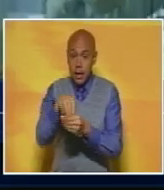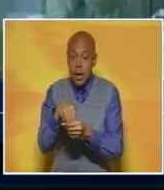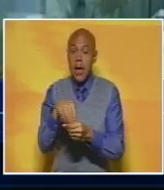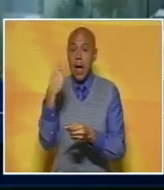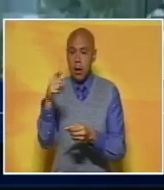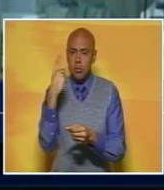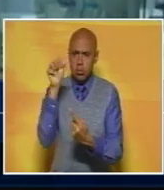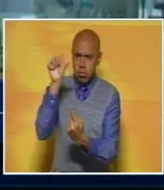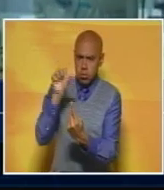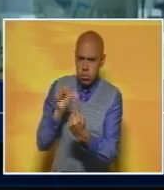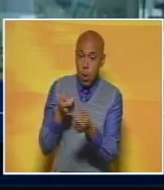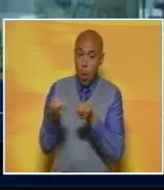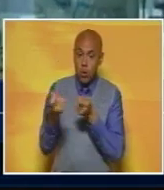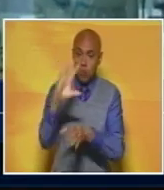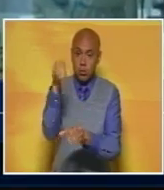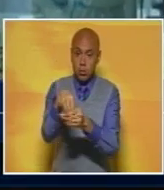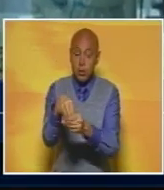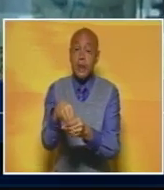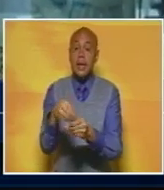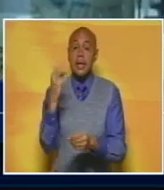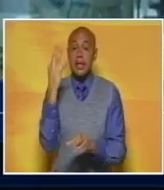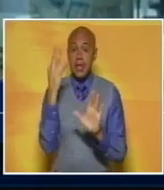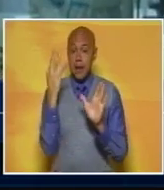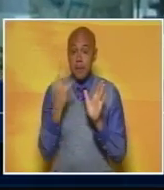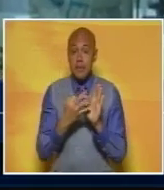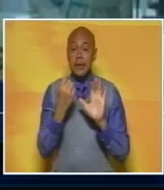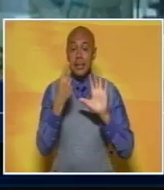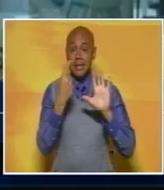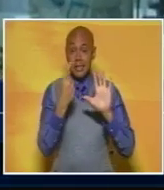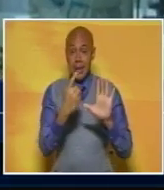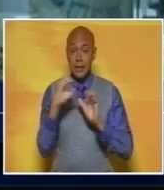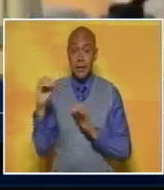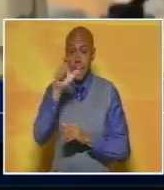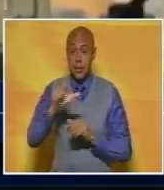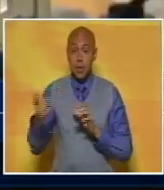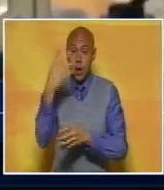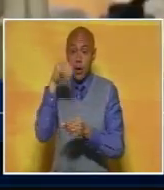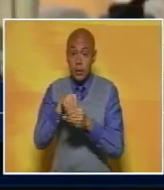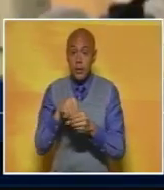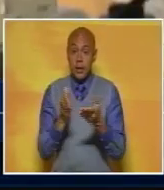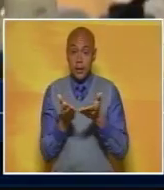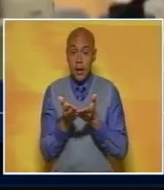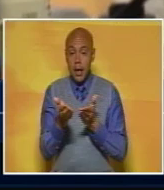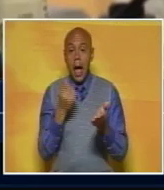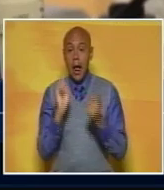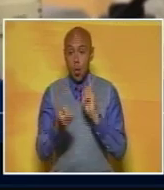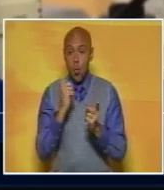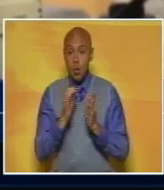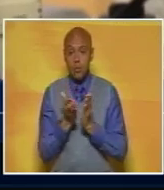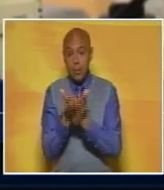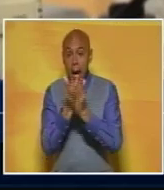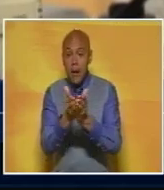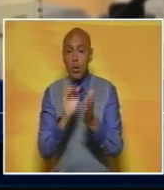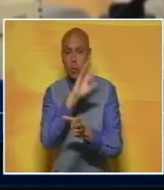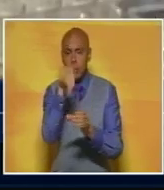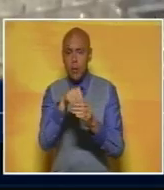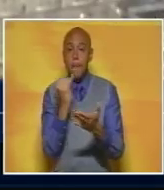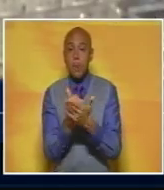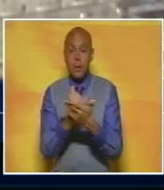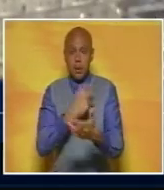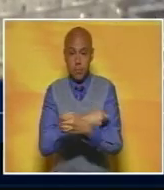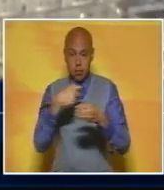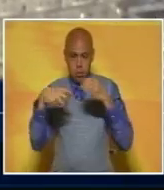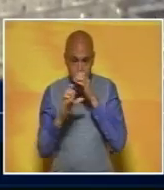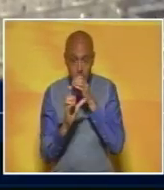fueron puestos bajo observación unas 3.600 personas retenidas en un crucero para ser sometidas a pruebas médicas luego que